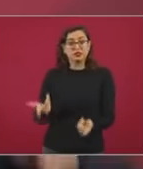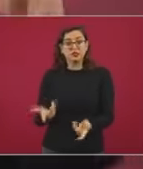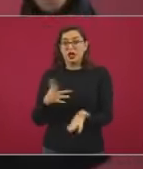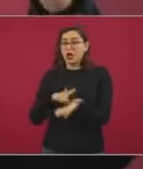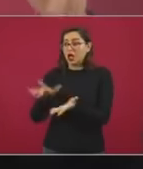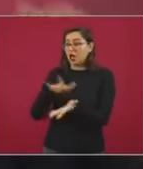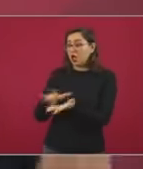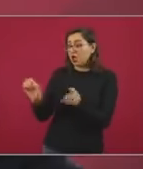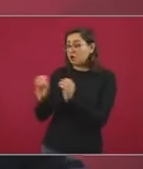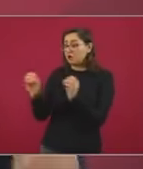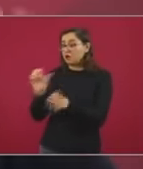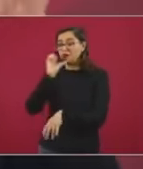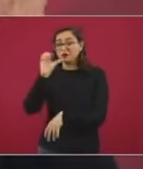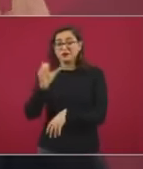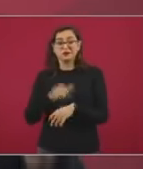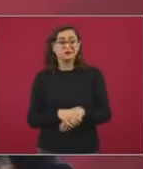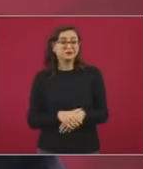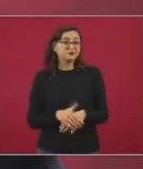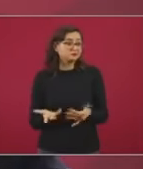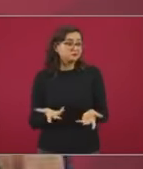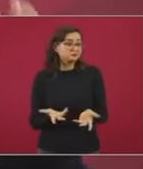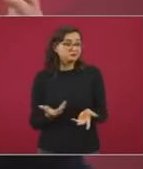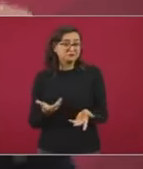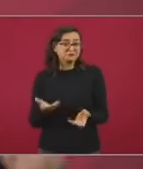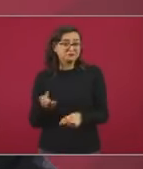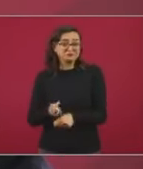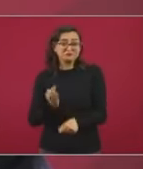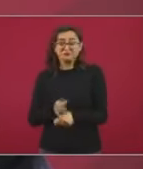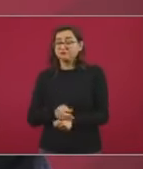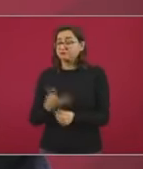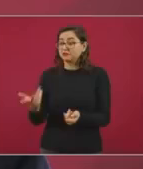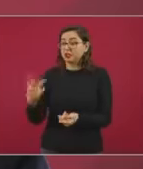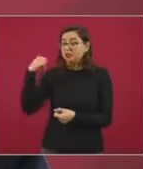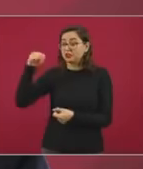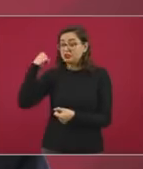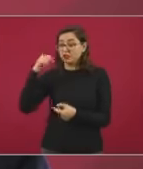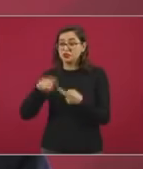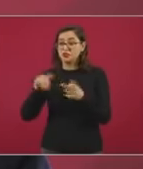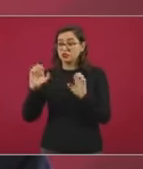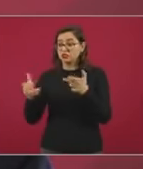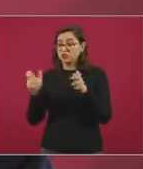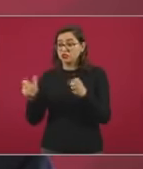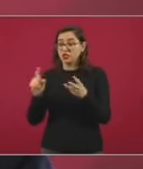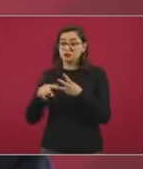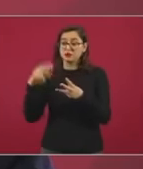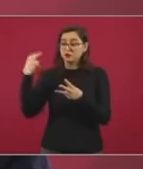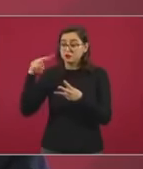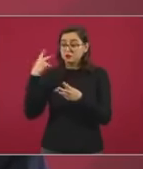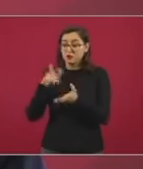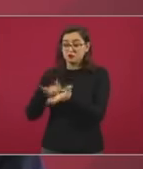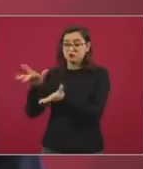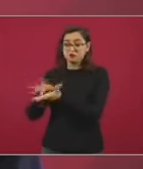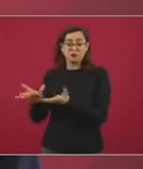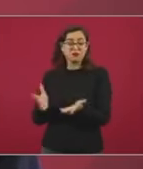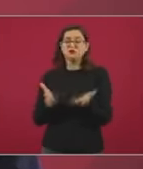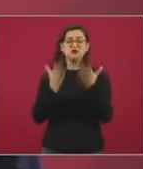Estamos apoyando en Tabasco, estamos apoyando en Chiapas, estamos apoyando en Veracruz, en el sureste. Ya no está el